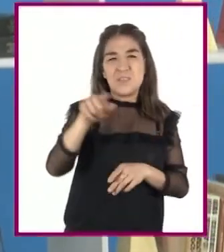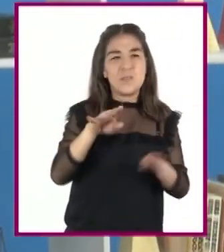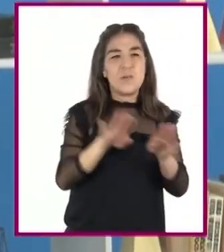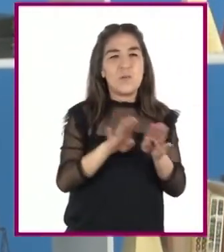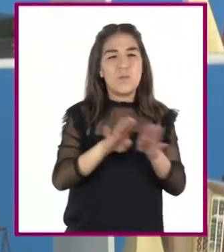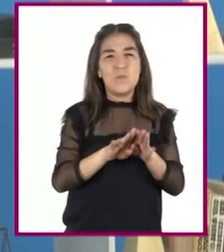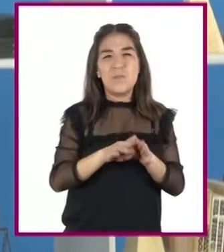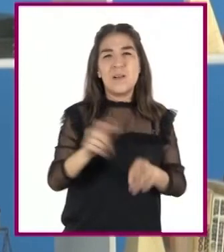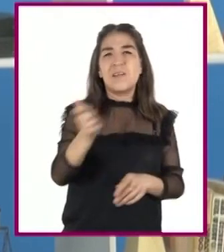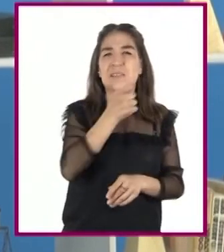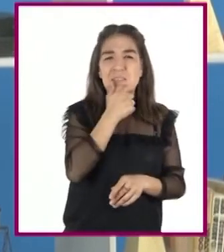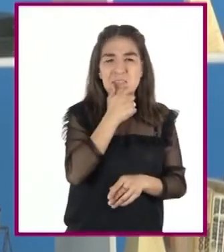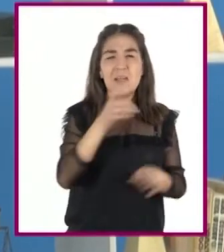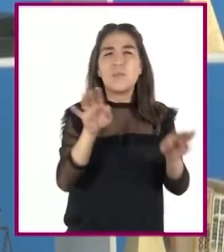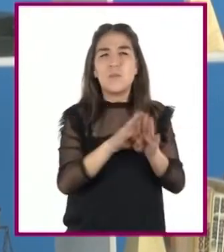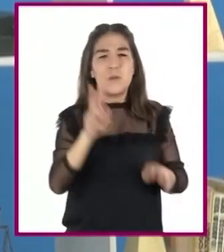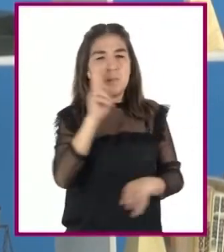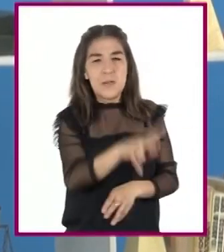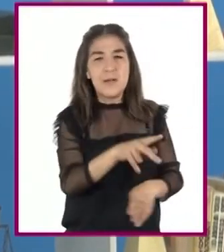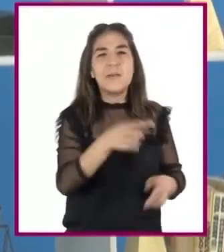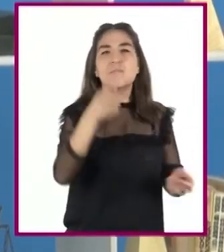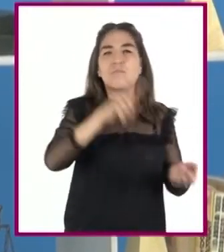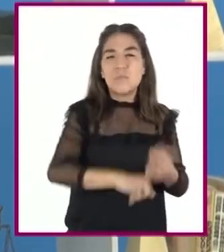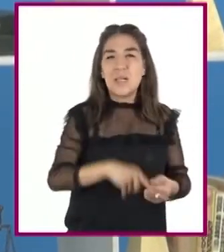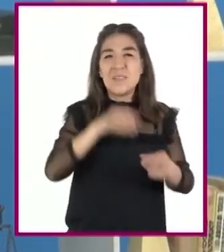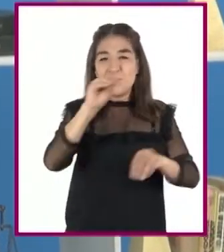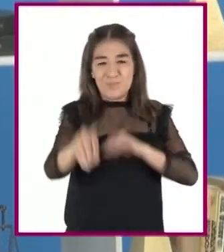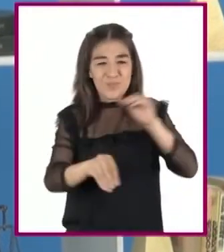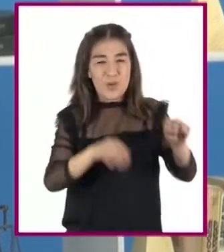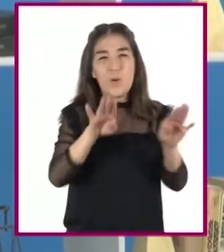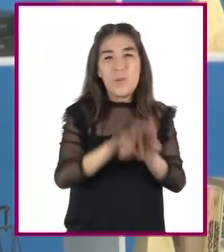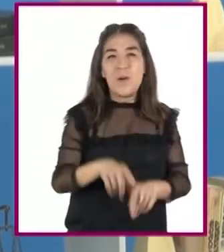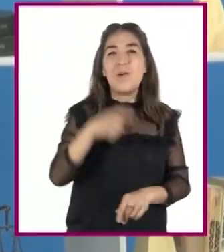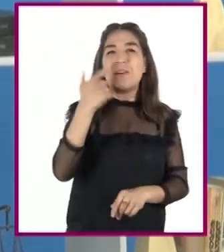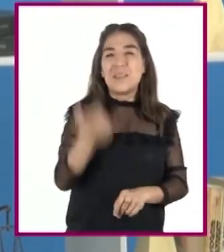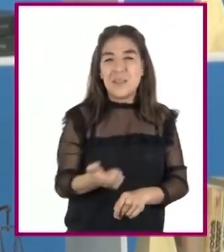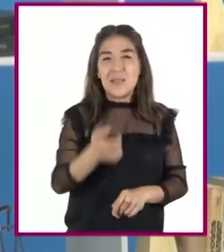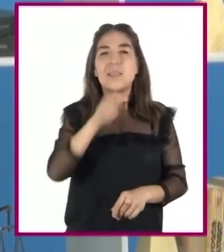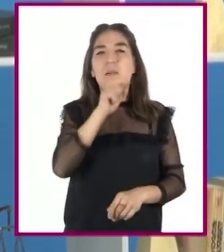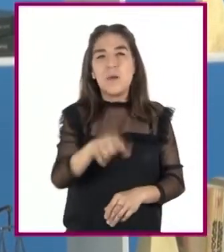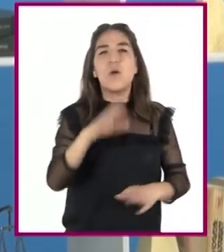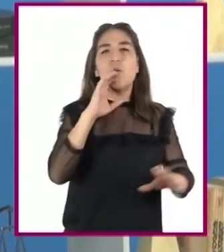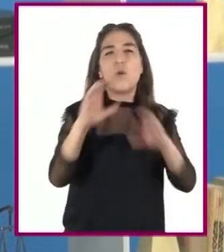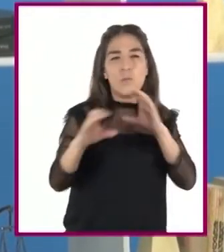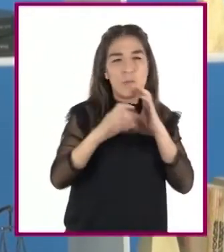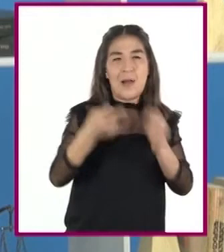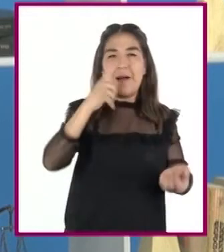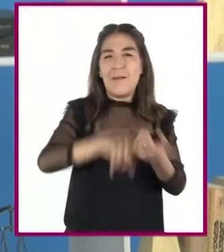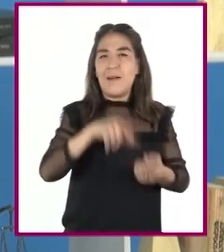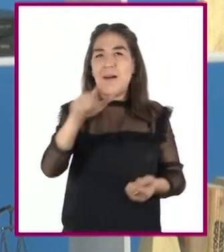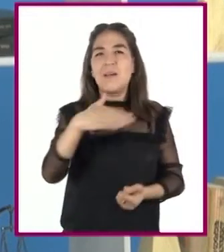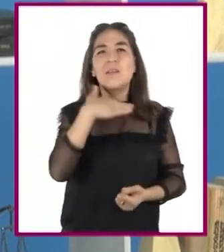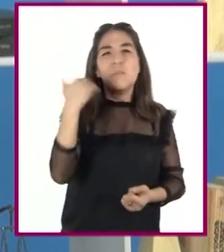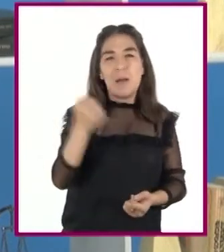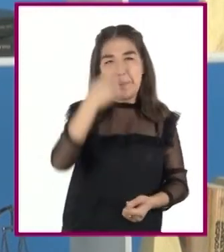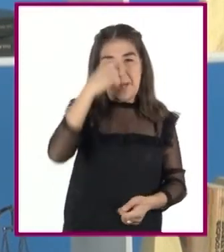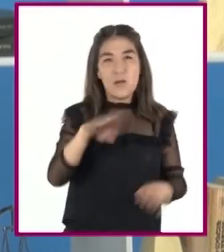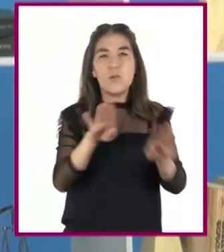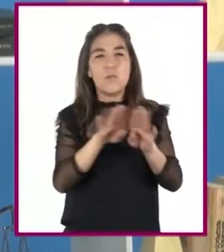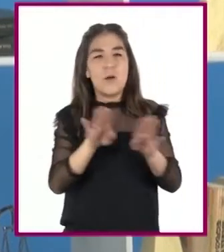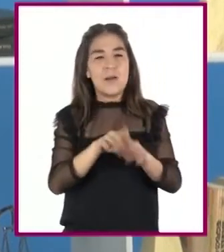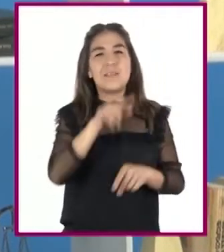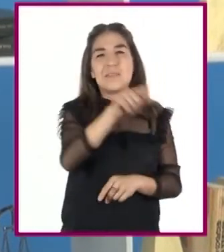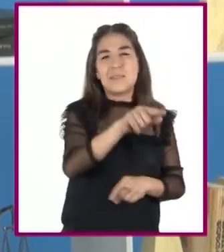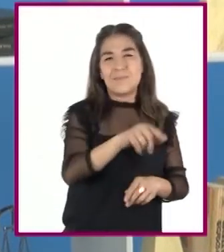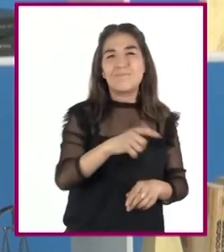Sin embargo, el expansionismo económico y de comunicaciones de Alemania produjo un acercamiento entre Rusia y